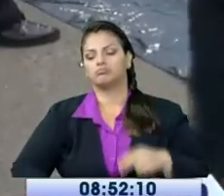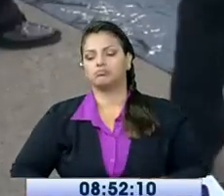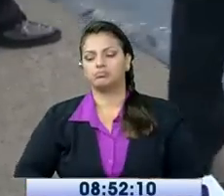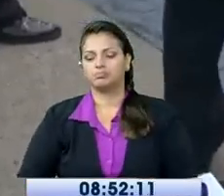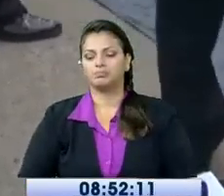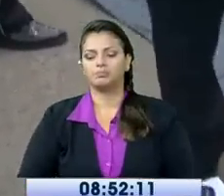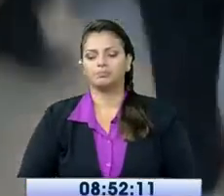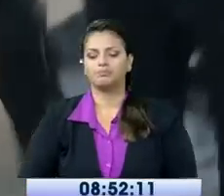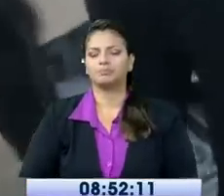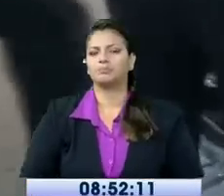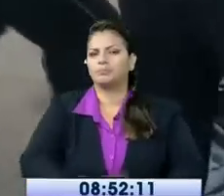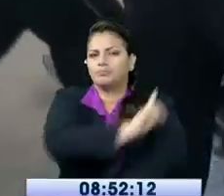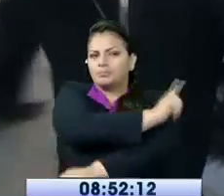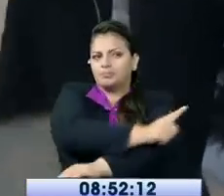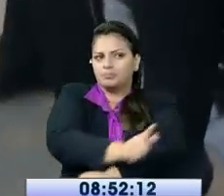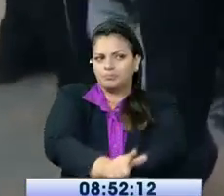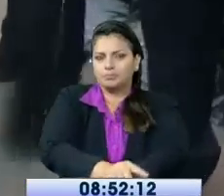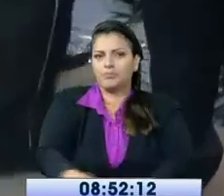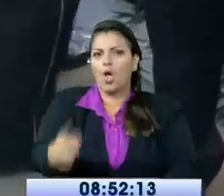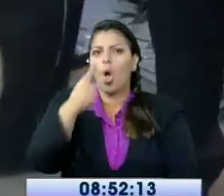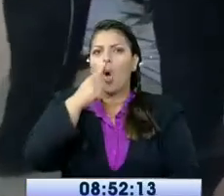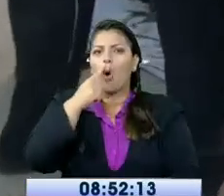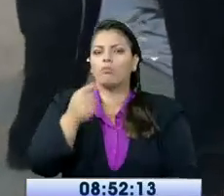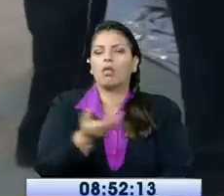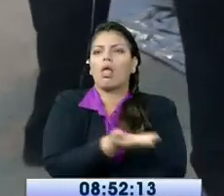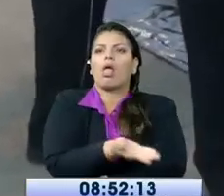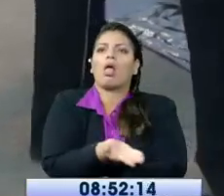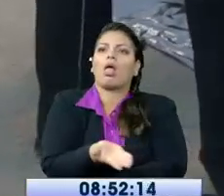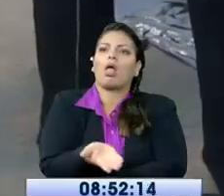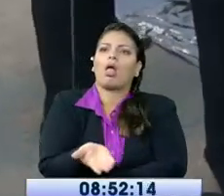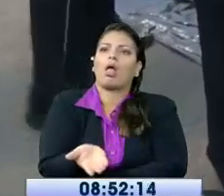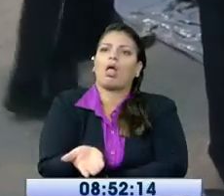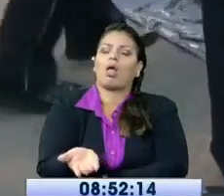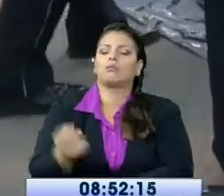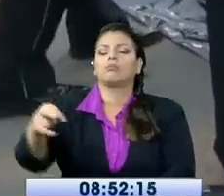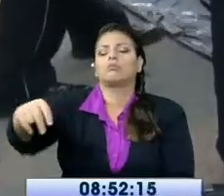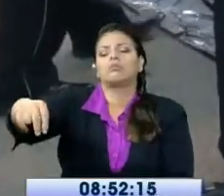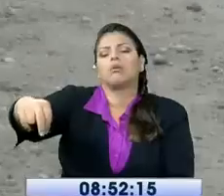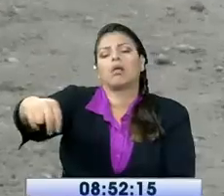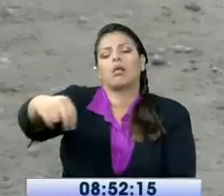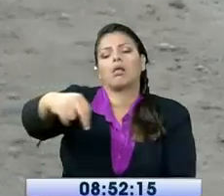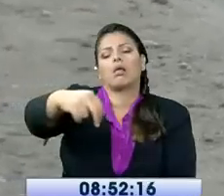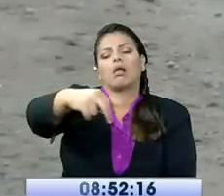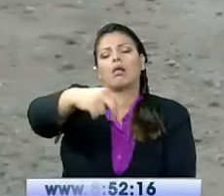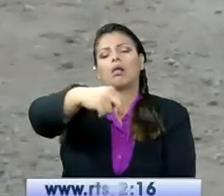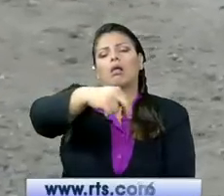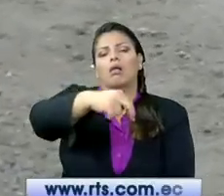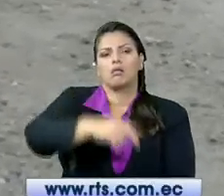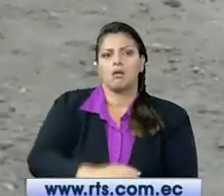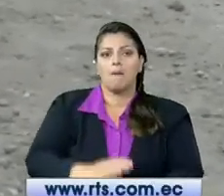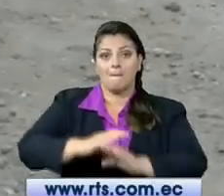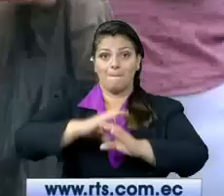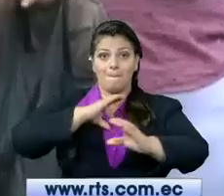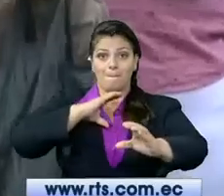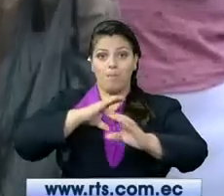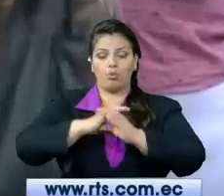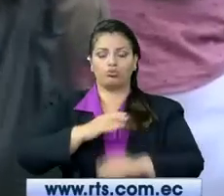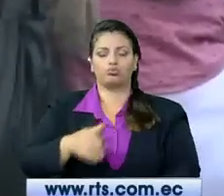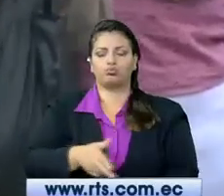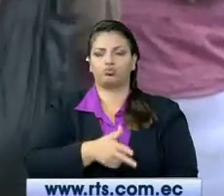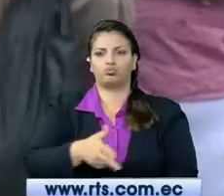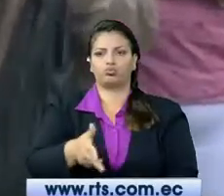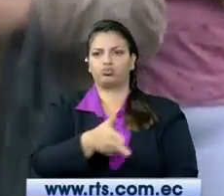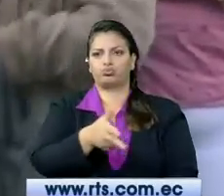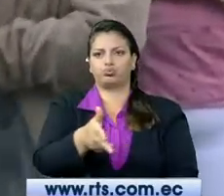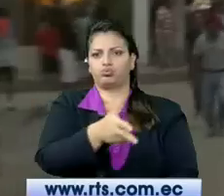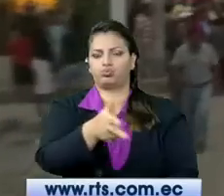En el Cantón La Libertad, un indigente fue atropellado por un bus de transporte público, causándole la muerte de contado. Según versiones